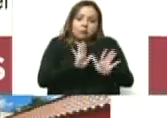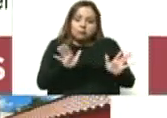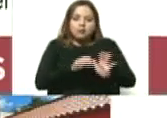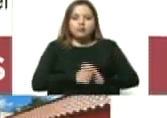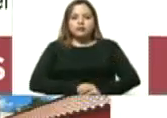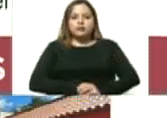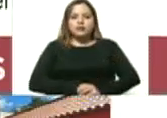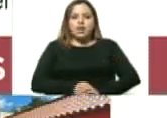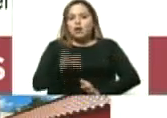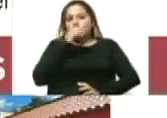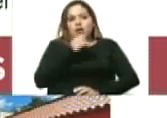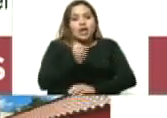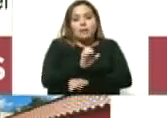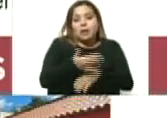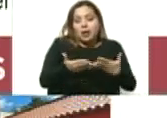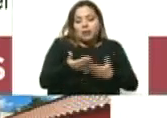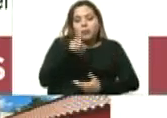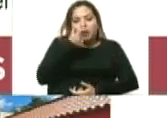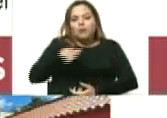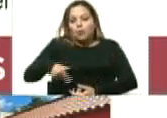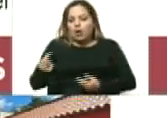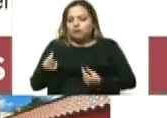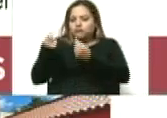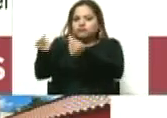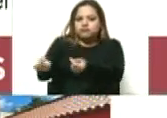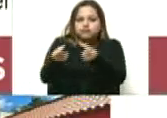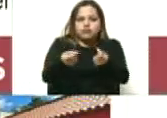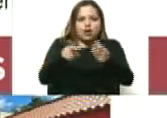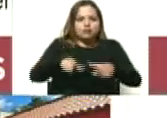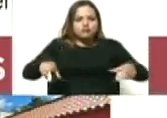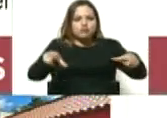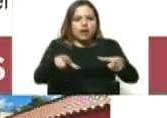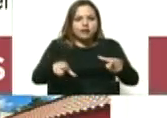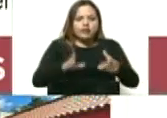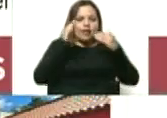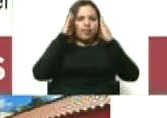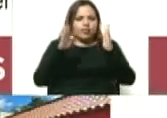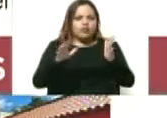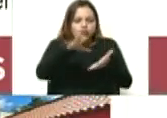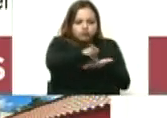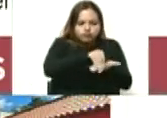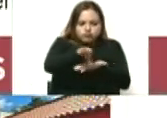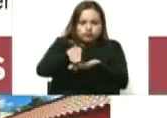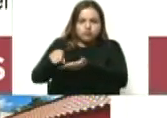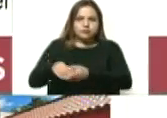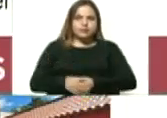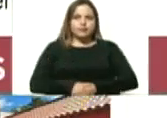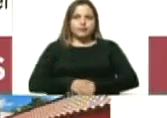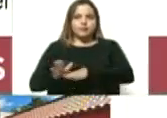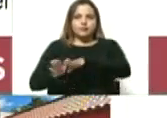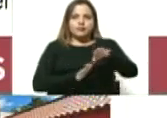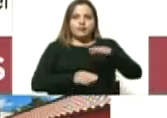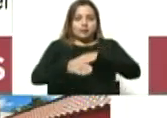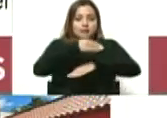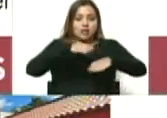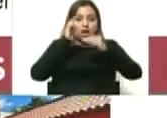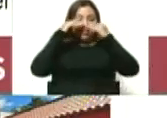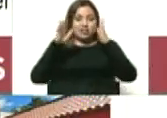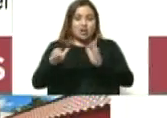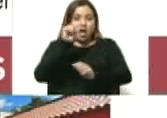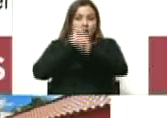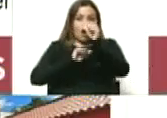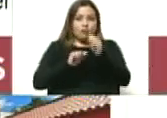es de urgencia utilizar, pues también puede donarla a los centros de acopio. Vamos entonces a la cuenta del Ministerio para la Atención de las Aguas.